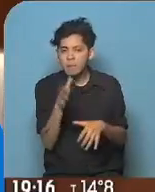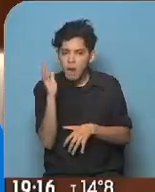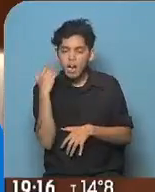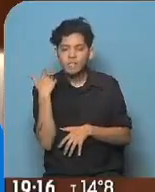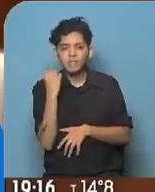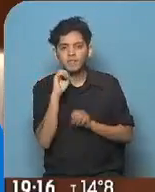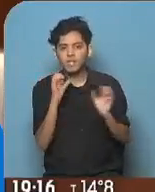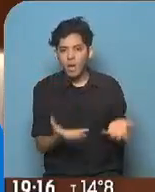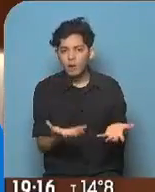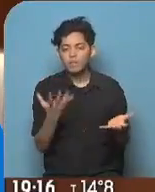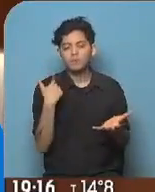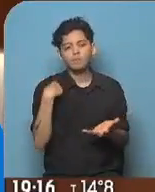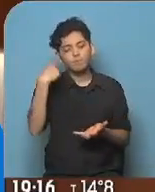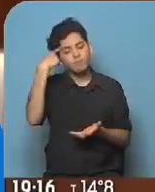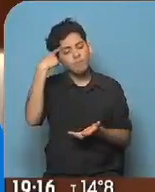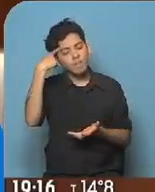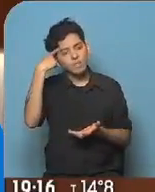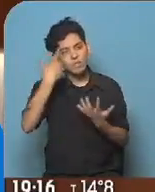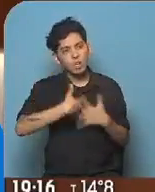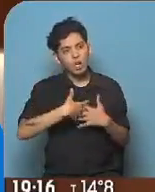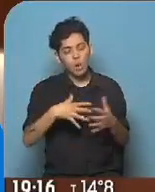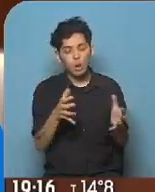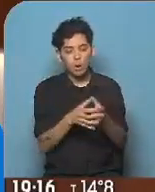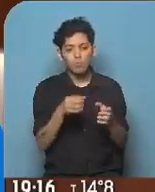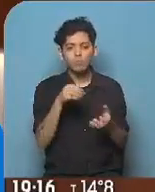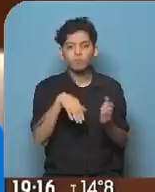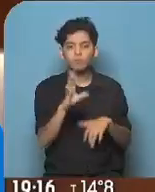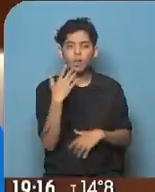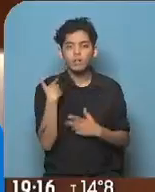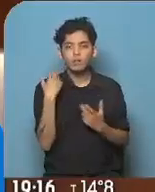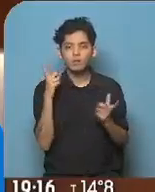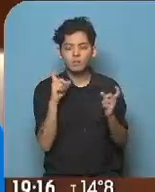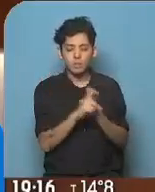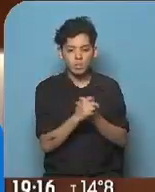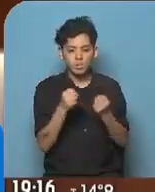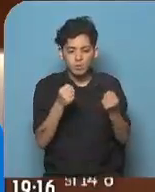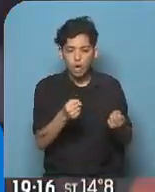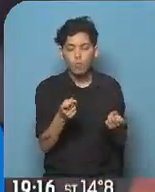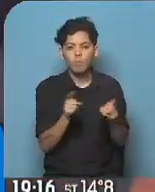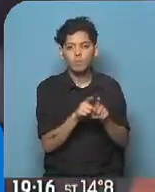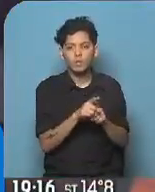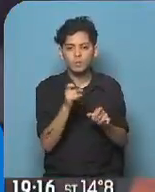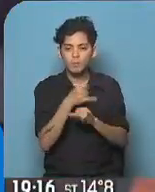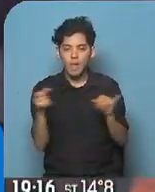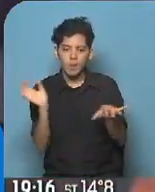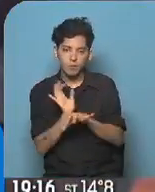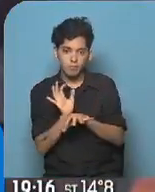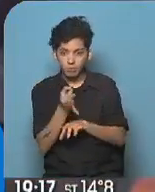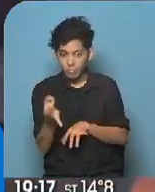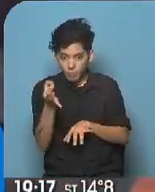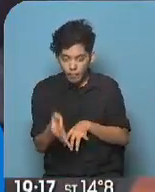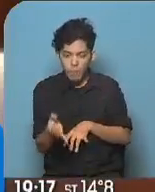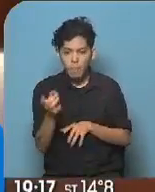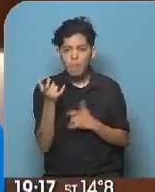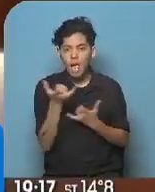parece que los sectores más golpeados en esta crisis son justamente los sectores medios no digamos porque de alguna manera hay hay